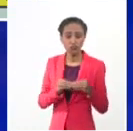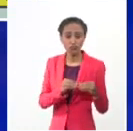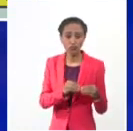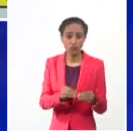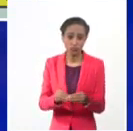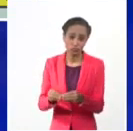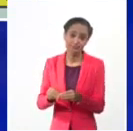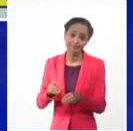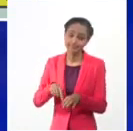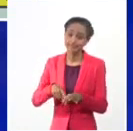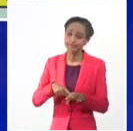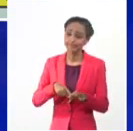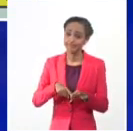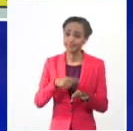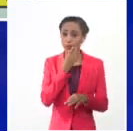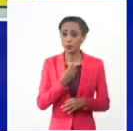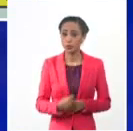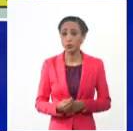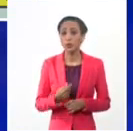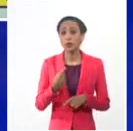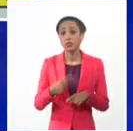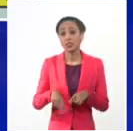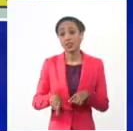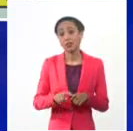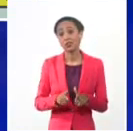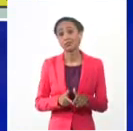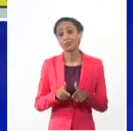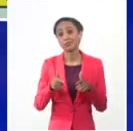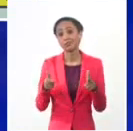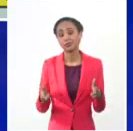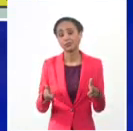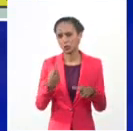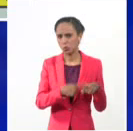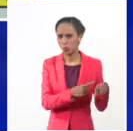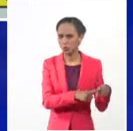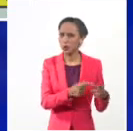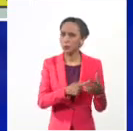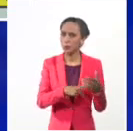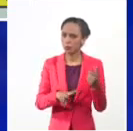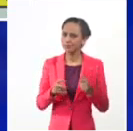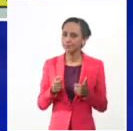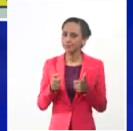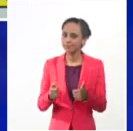que lamentablemente la incrementa. No obstante, fíjense,